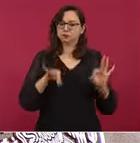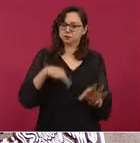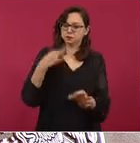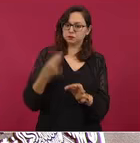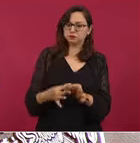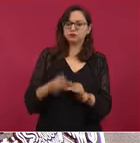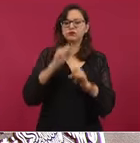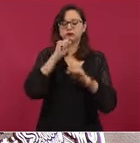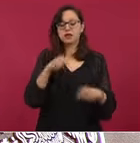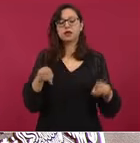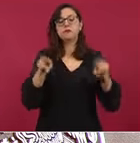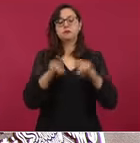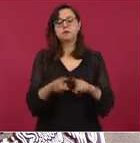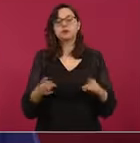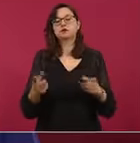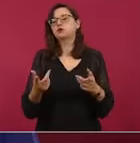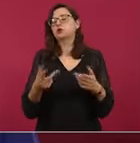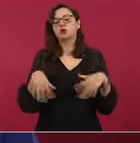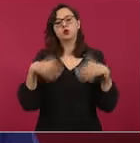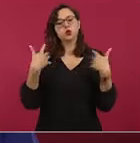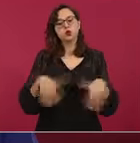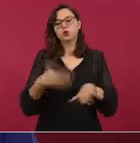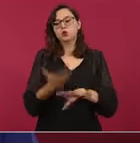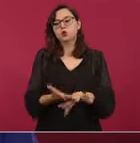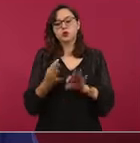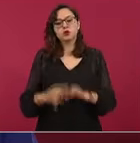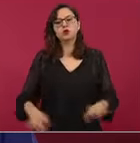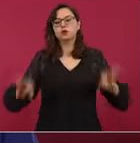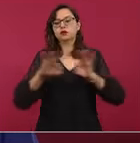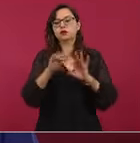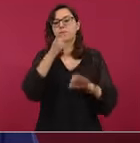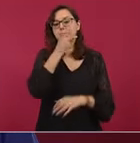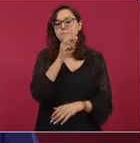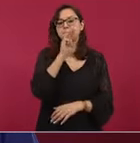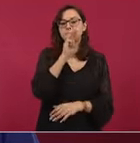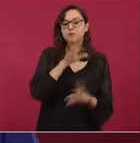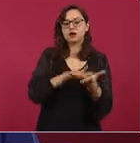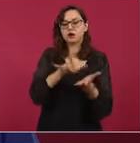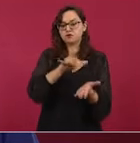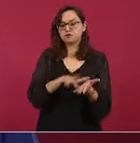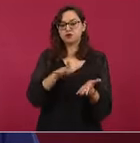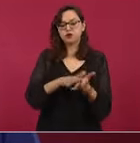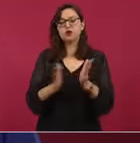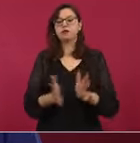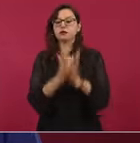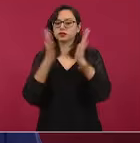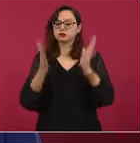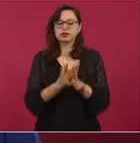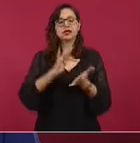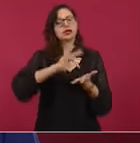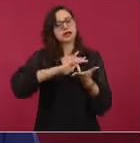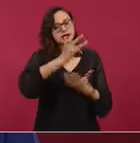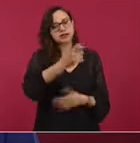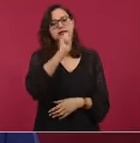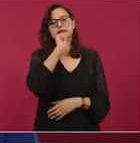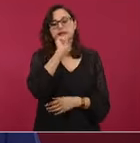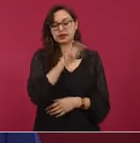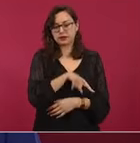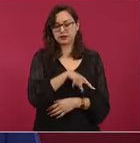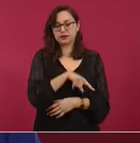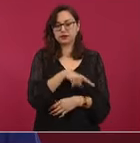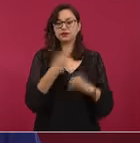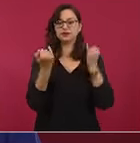la participación que totalmente es indispensable de los padres de familia, a los cuales también les agradezco mucho, junto con las autoridades